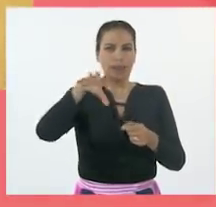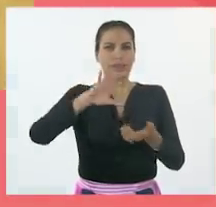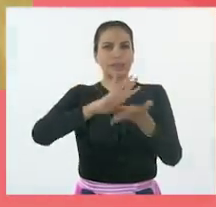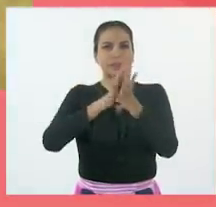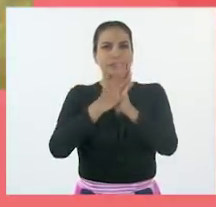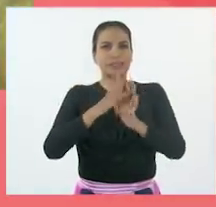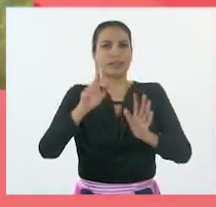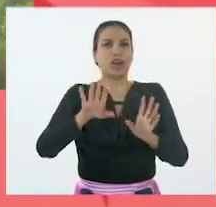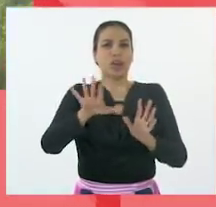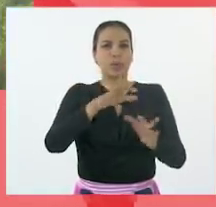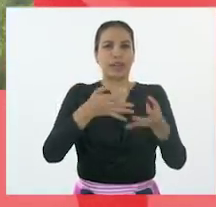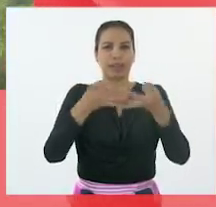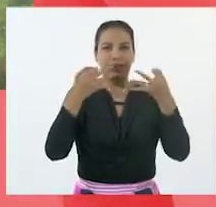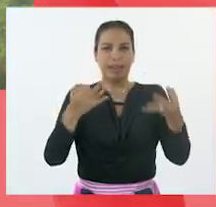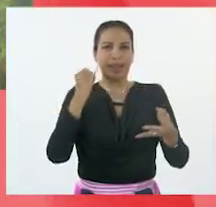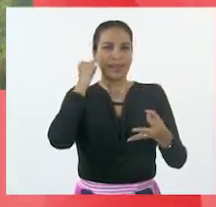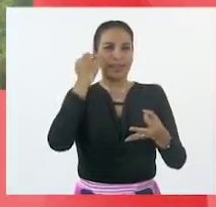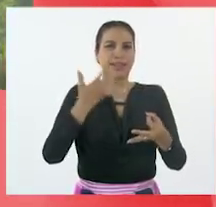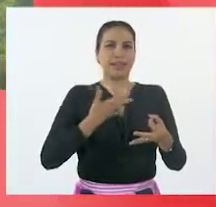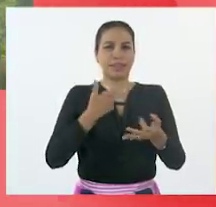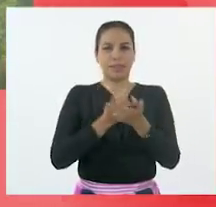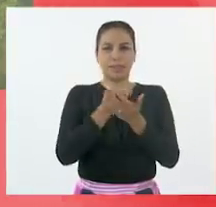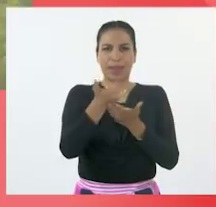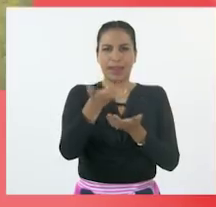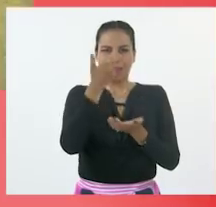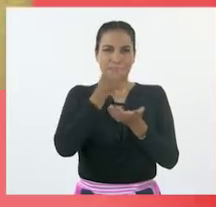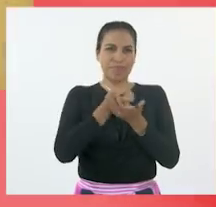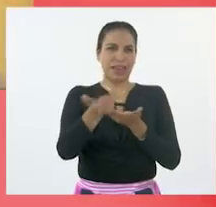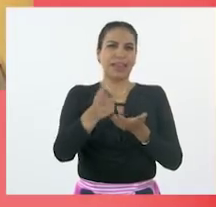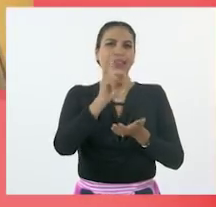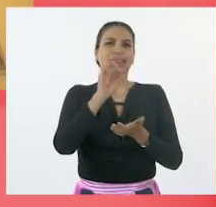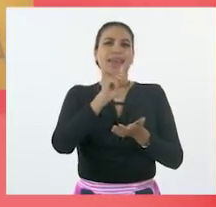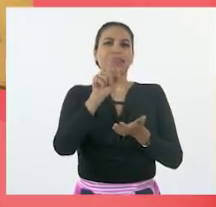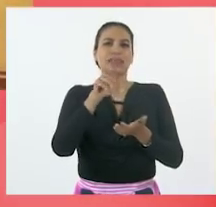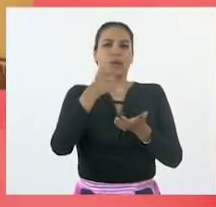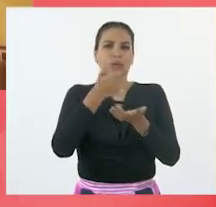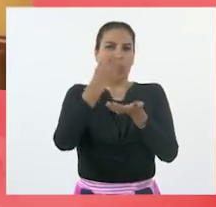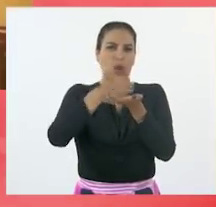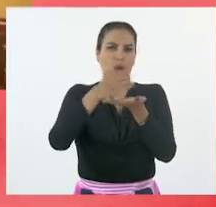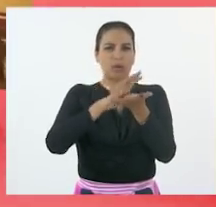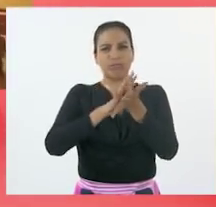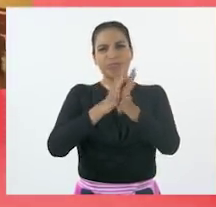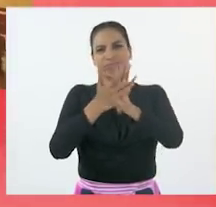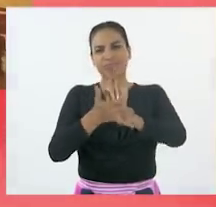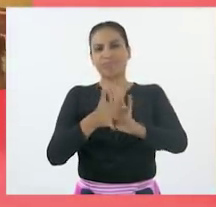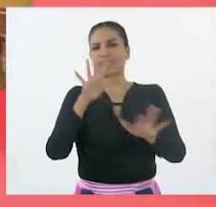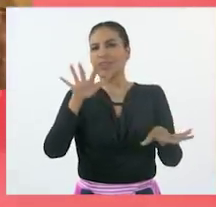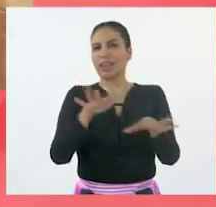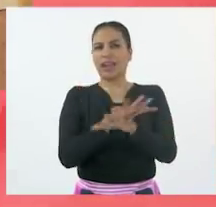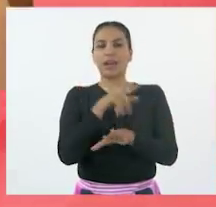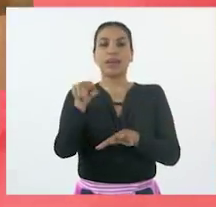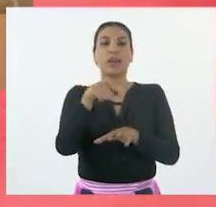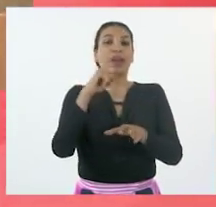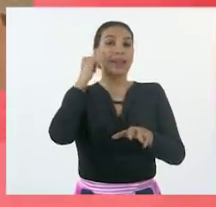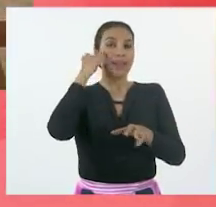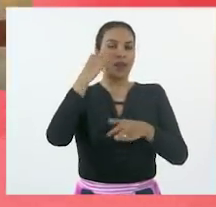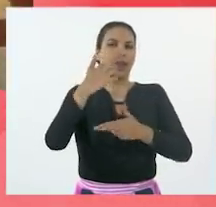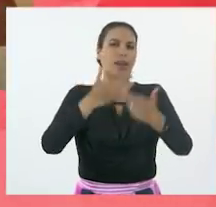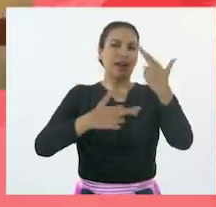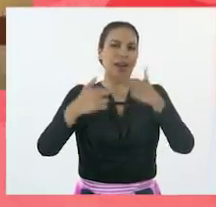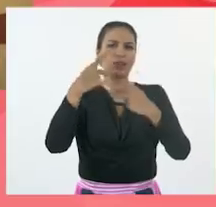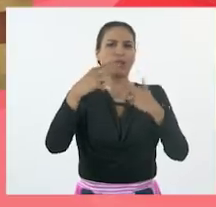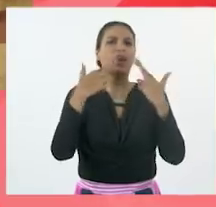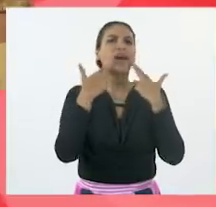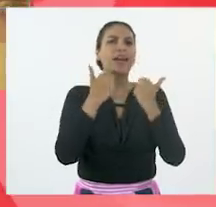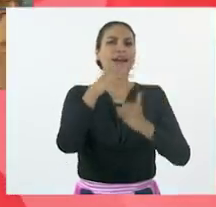las tierras y los indígenas tuvieron que pagar diezmo, el periodo de oro habría de acabar. Los indígenas regresaron a sus